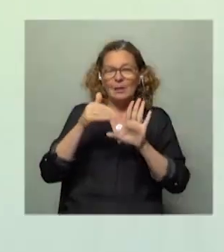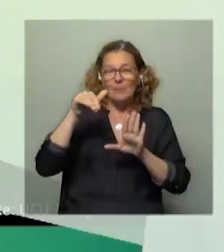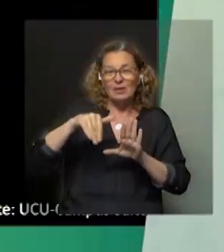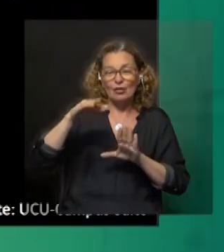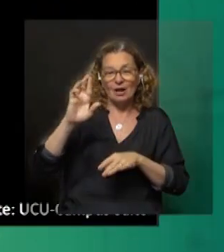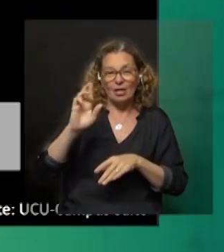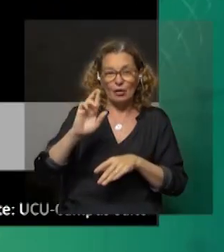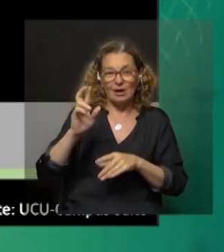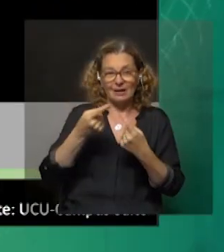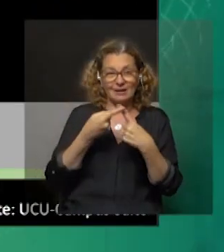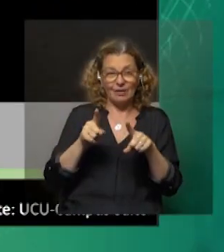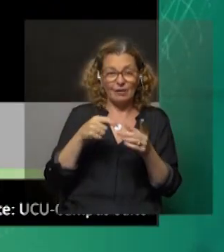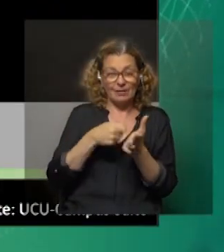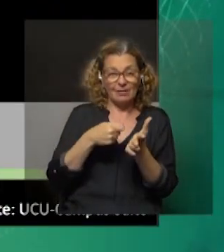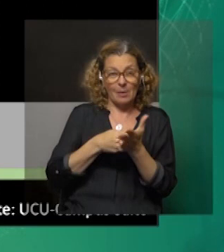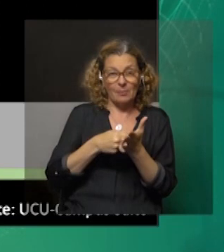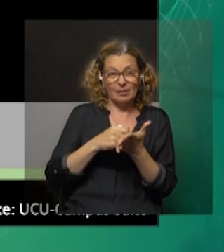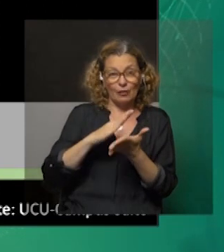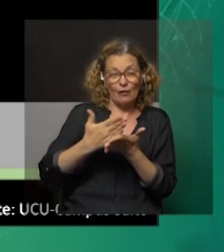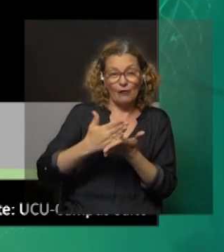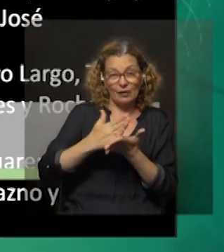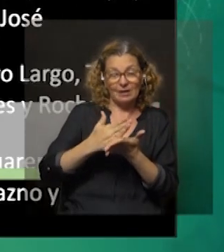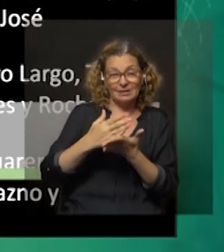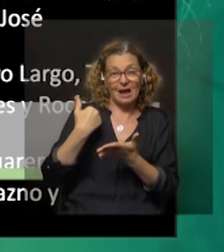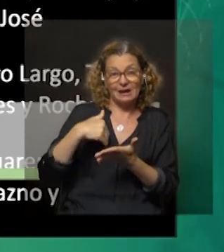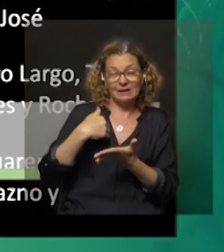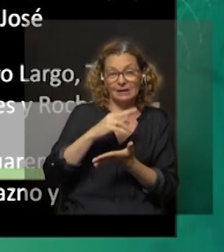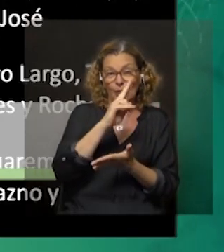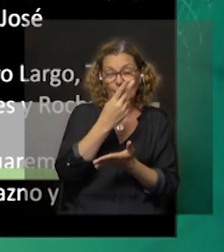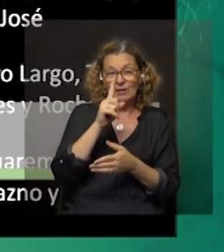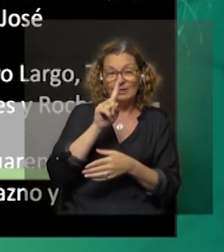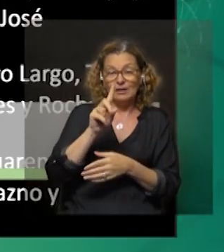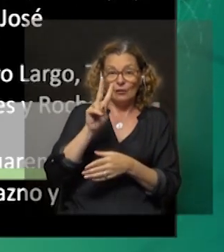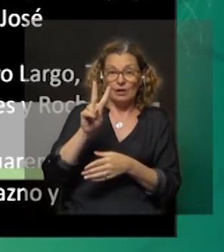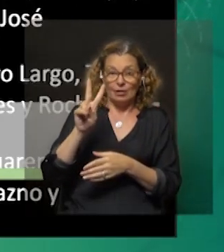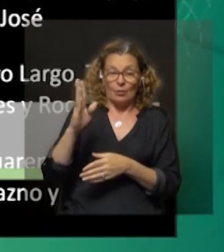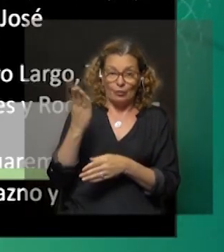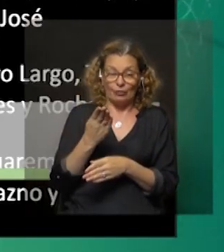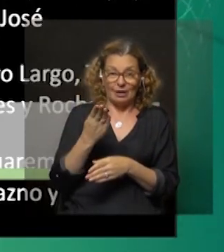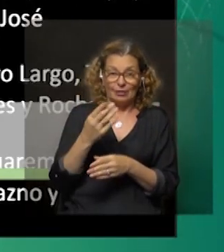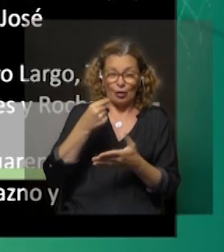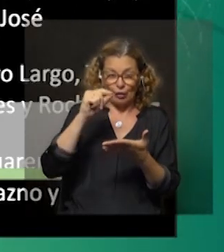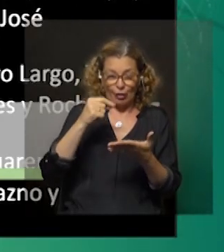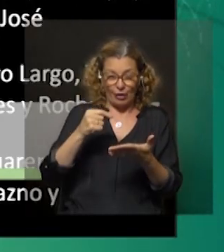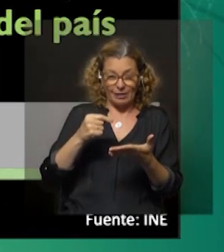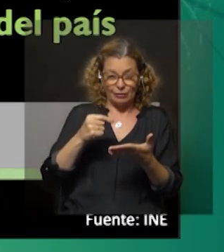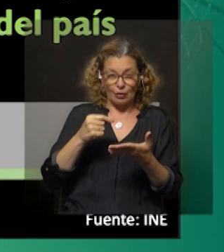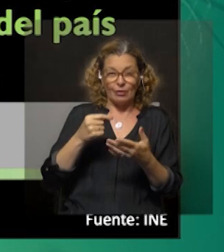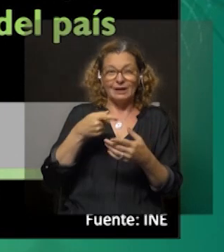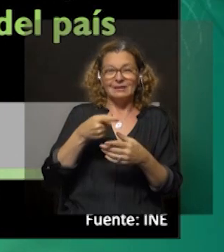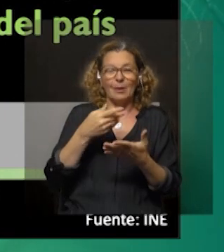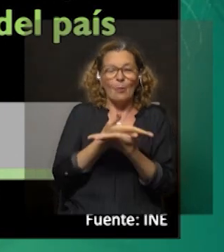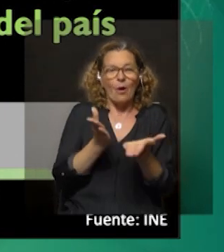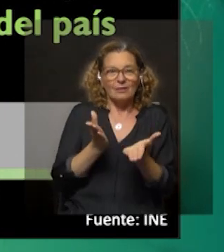la diferencia de precios en la frontera del litoral entre Argentina y Uruguay es de 122 por ciento y los datos de consumo kantech